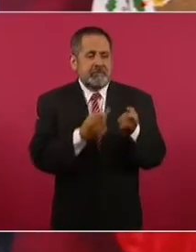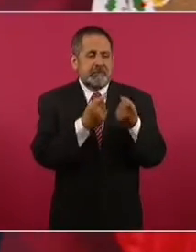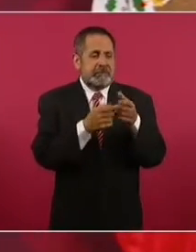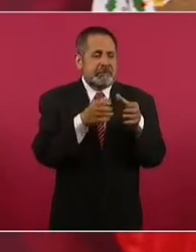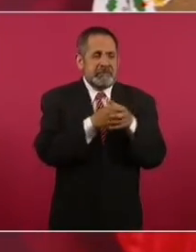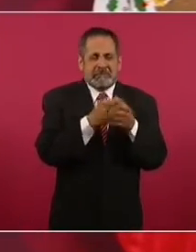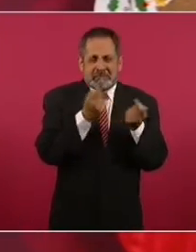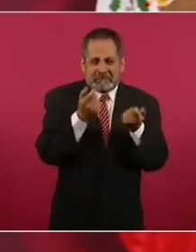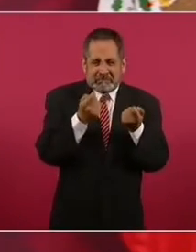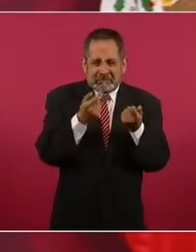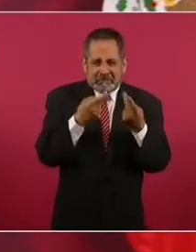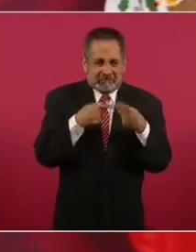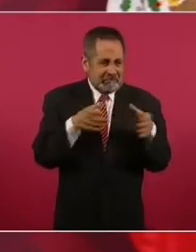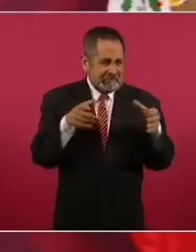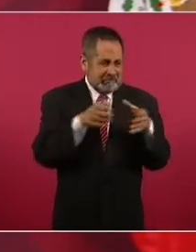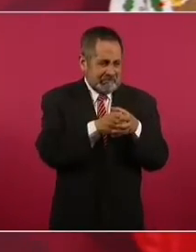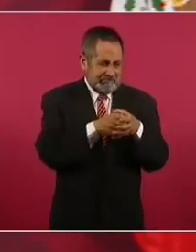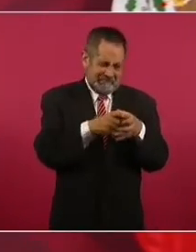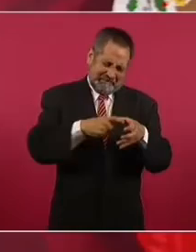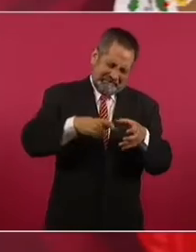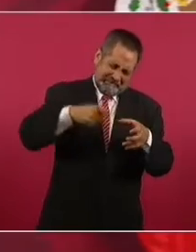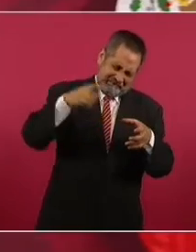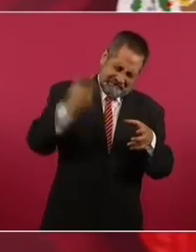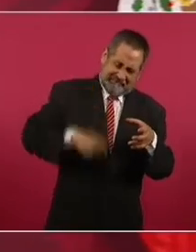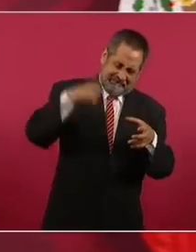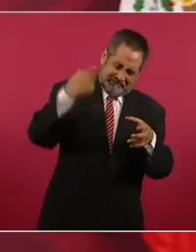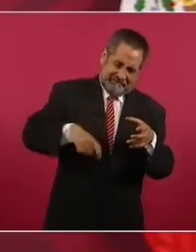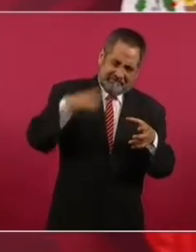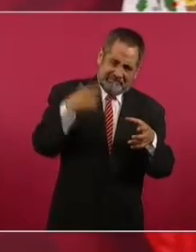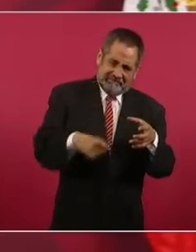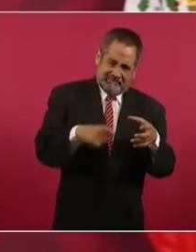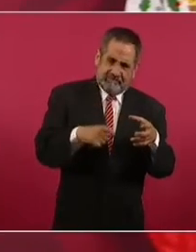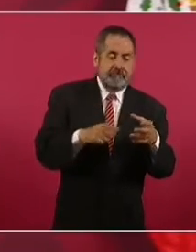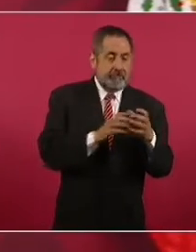unos cuantos, una minoría se hizo inmensamente rica